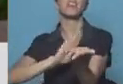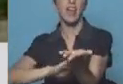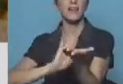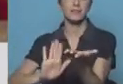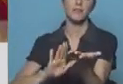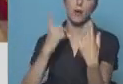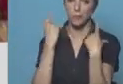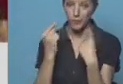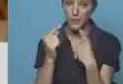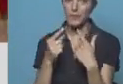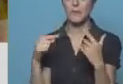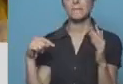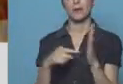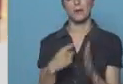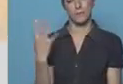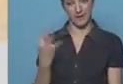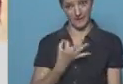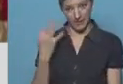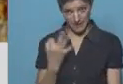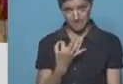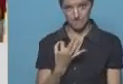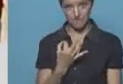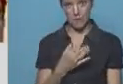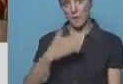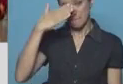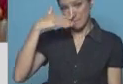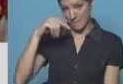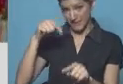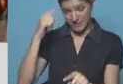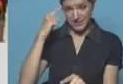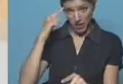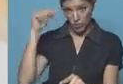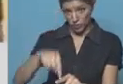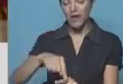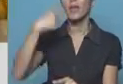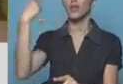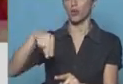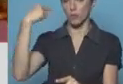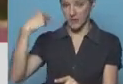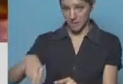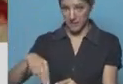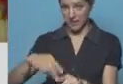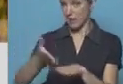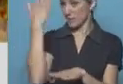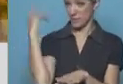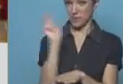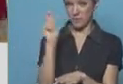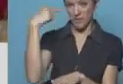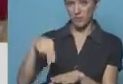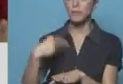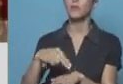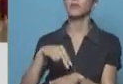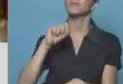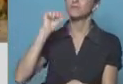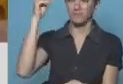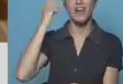otro, pero la verdad que a comparación de este octubre o de este noviembre que hemos tenido, de este noviembre francés, porque creo